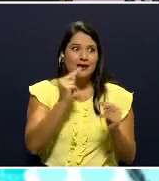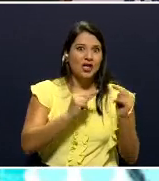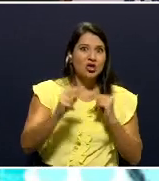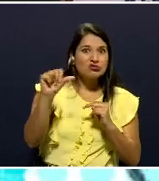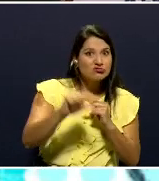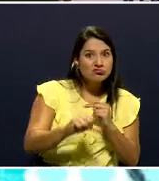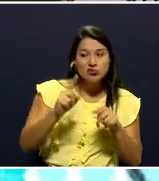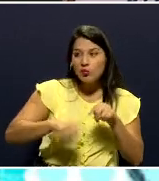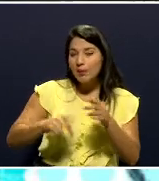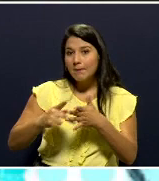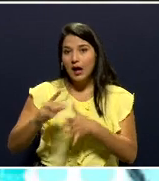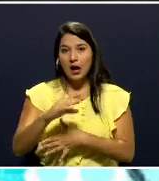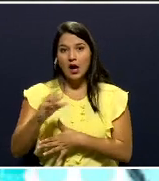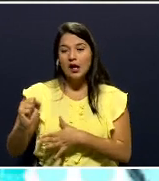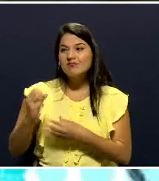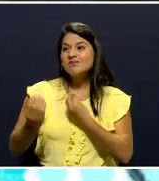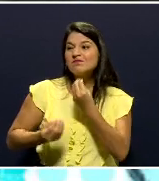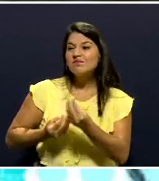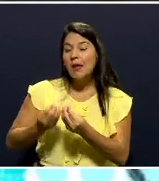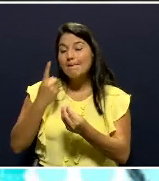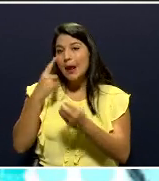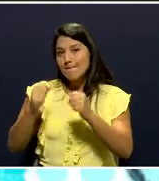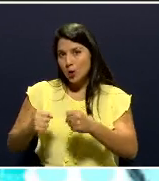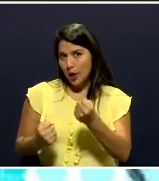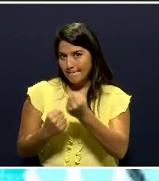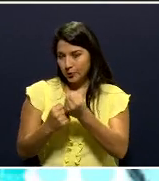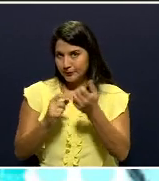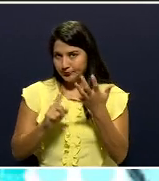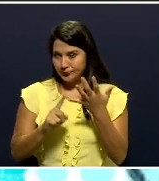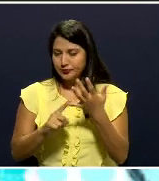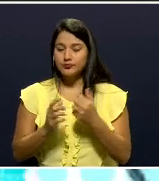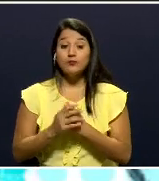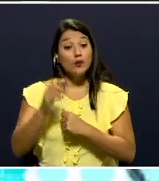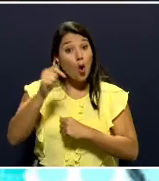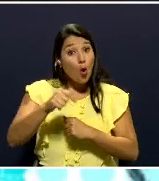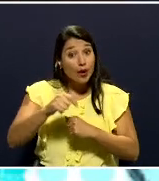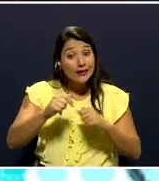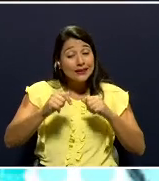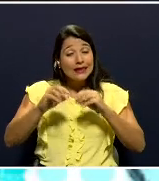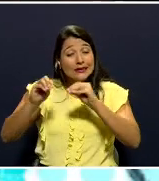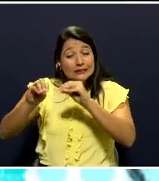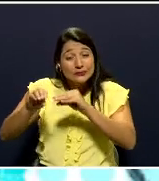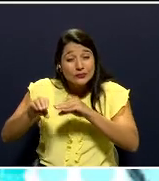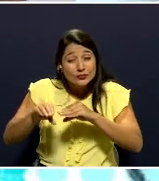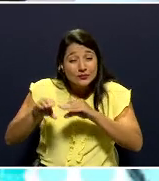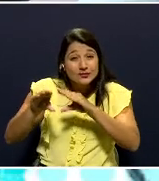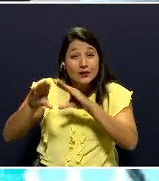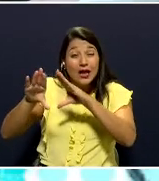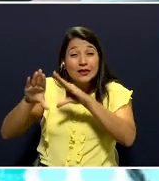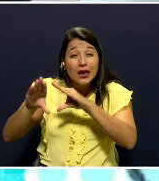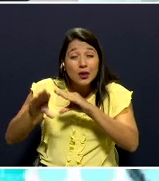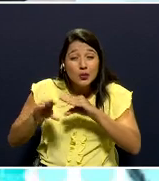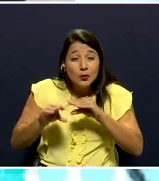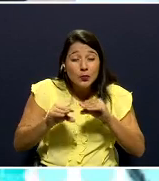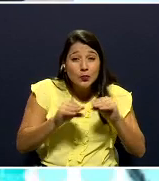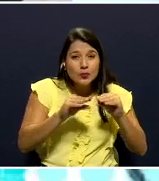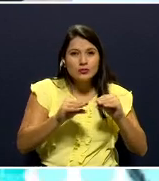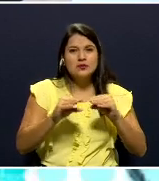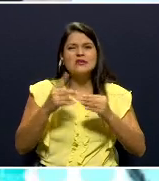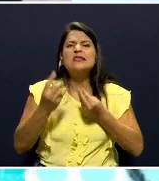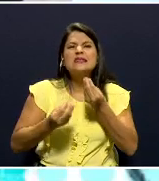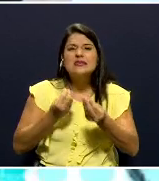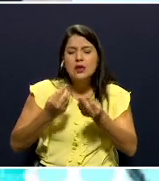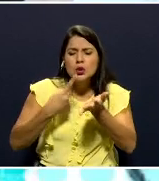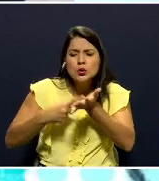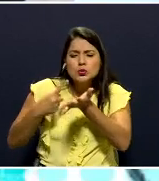toda esta tarde se centraron en la discusión de hoy en buscar un acuerdo para poder